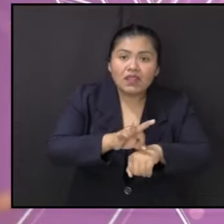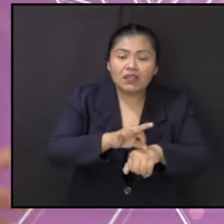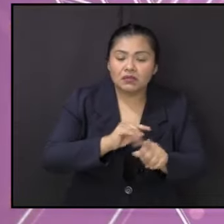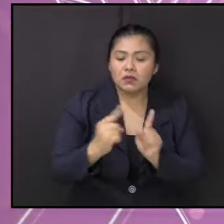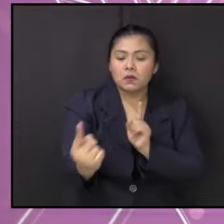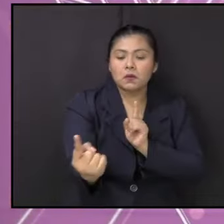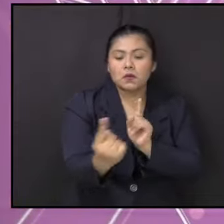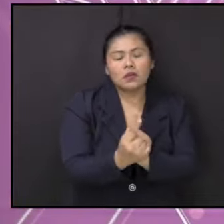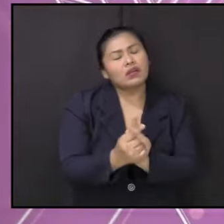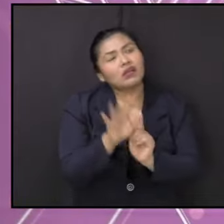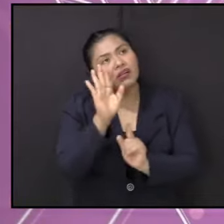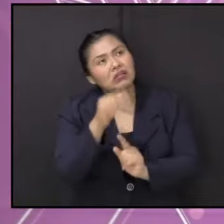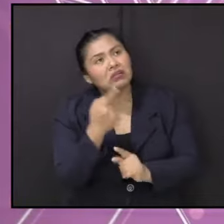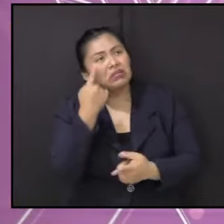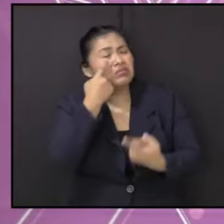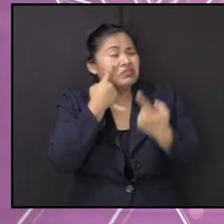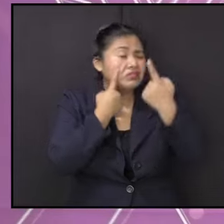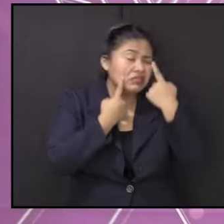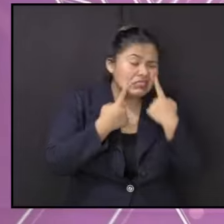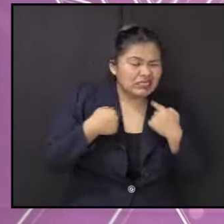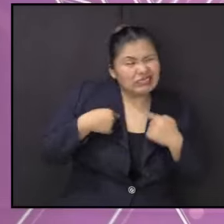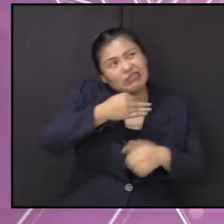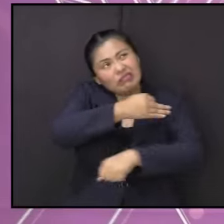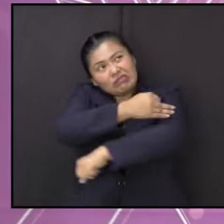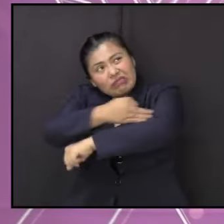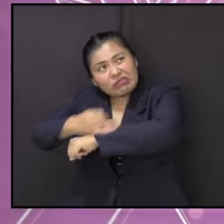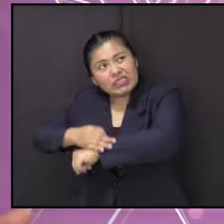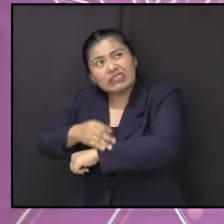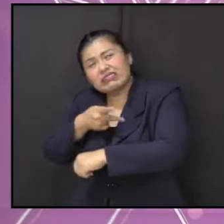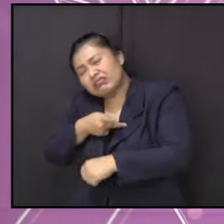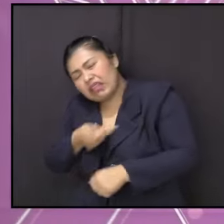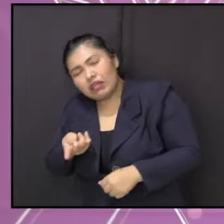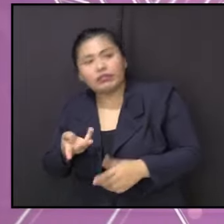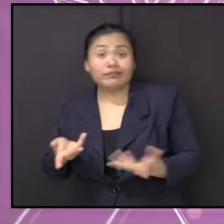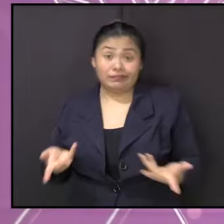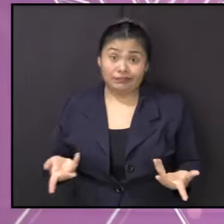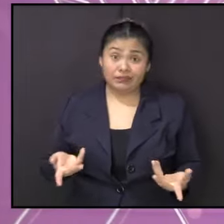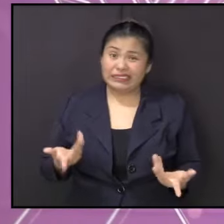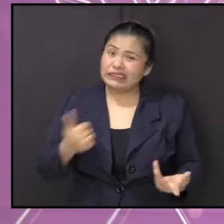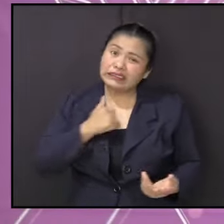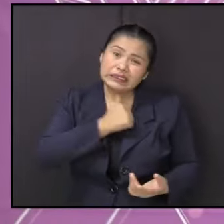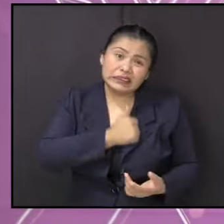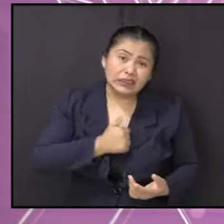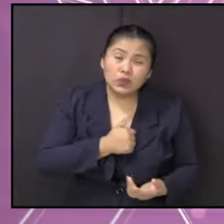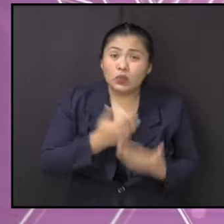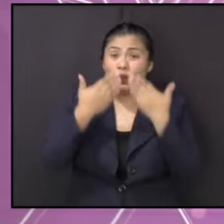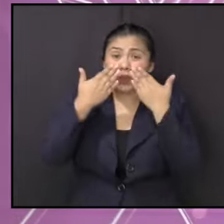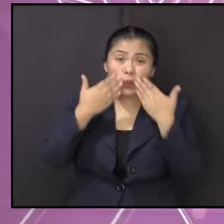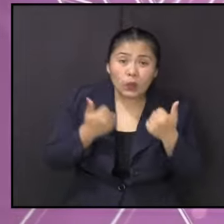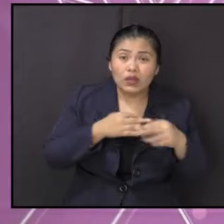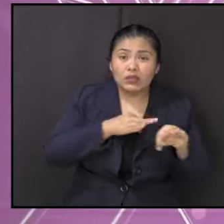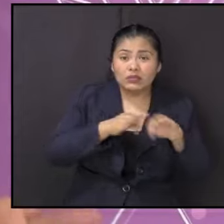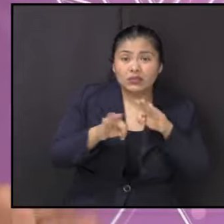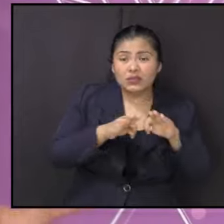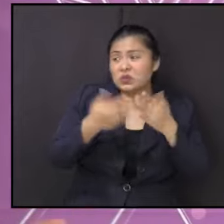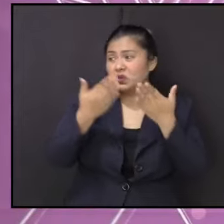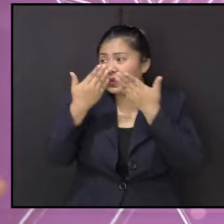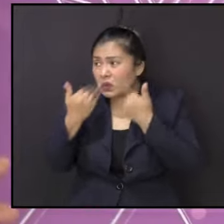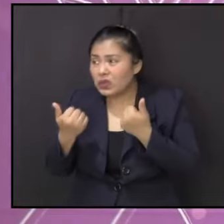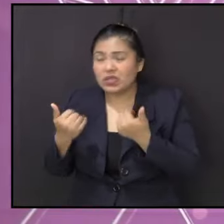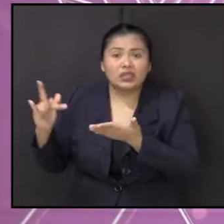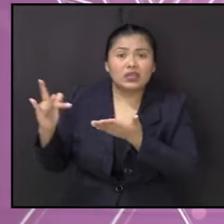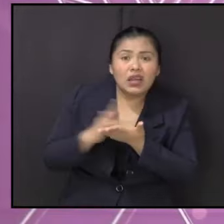por necesidades muy vulnerables en sus familias y desafortunadamente no encuentran eco, no encuentran apoyo. Y pareciera